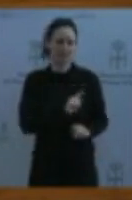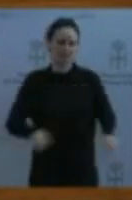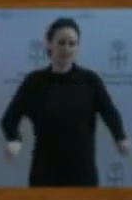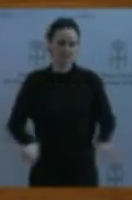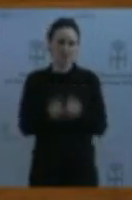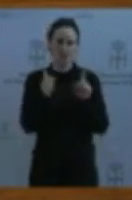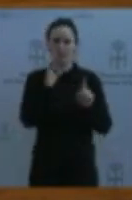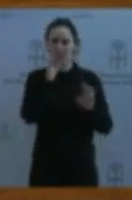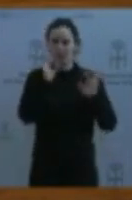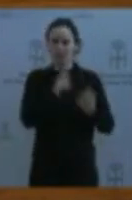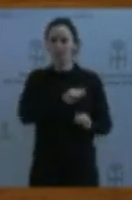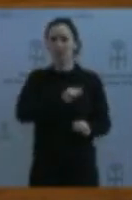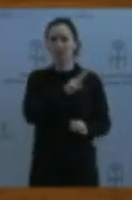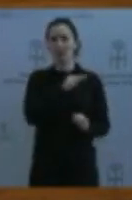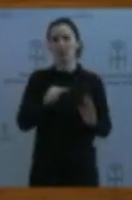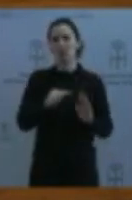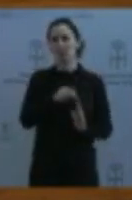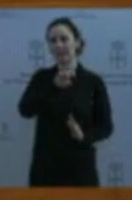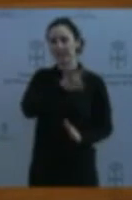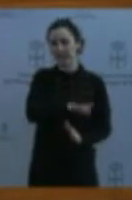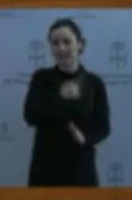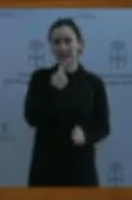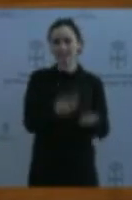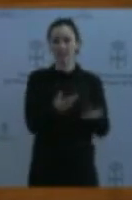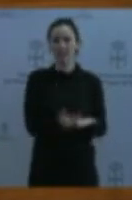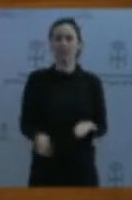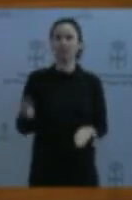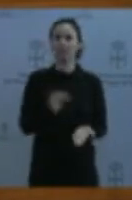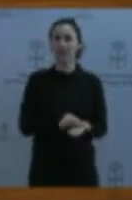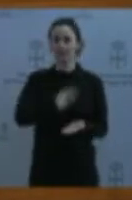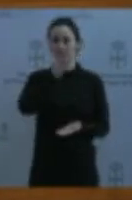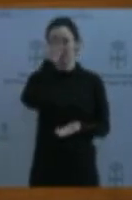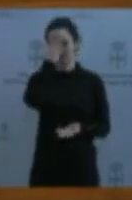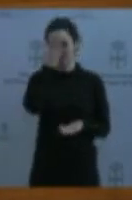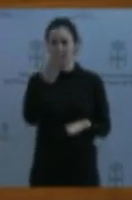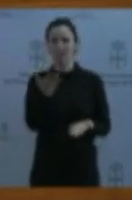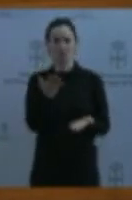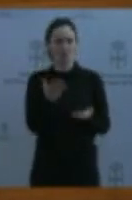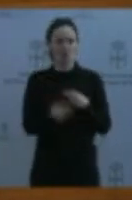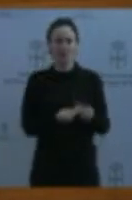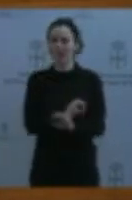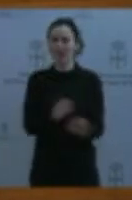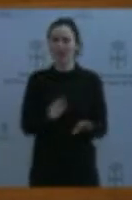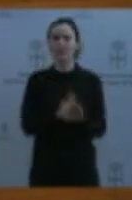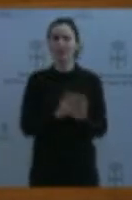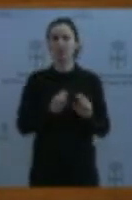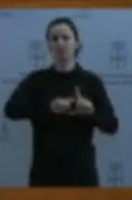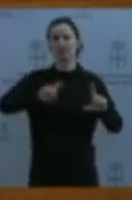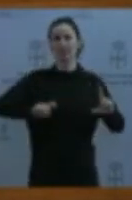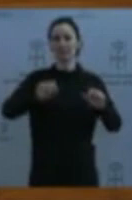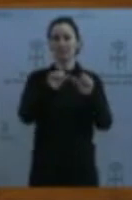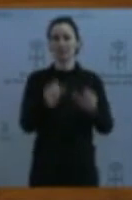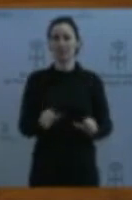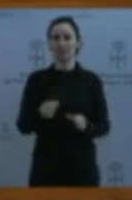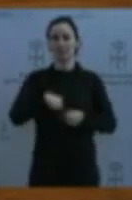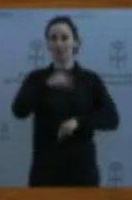introducir la evaluación como un elemento central, pero es que no hace absolutamente nada para que eso sea así, porque el tipo de estadísticas, el tipo de encuesta, se basa fundamentalmente en encuestas